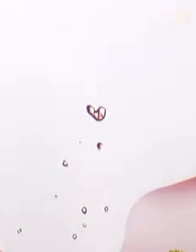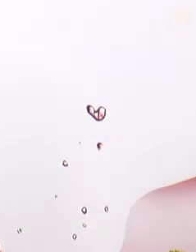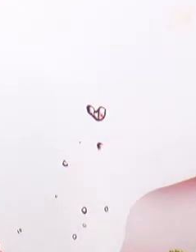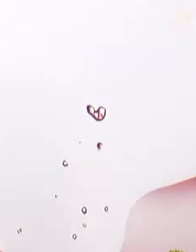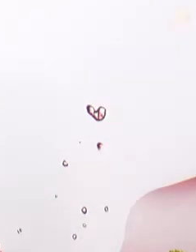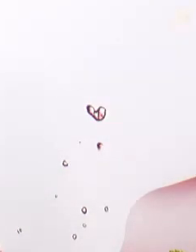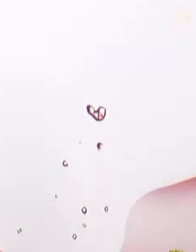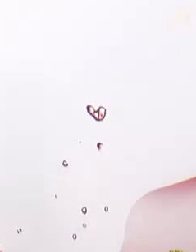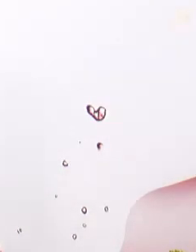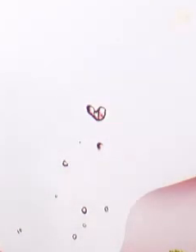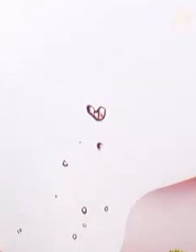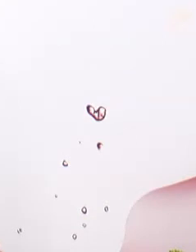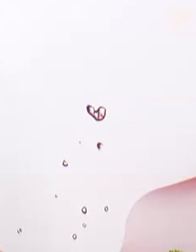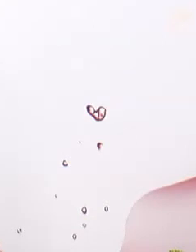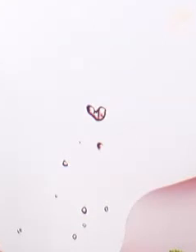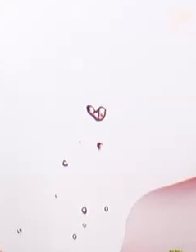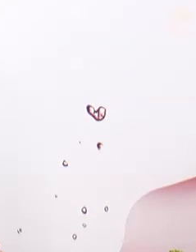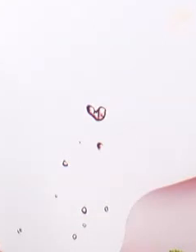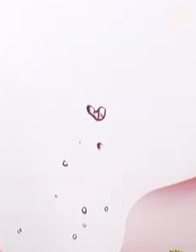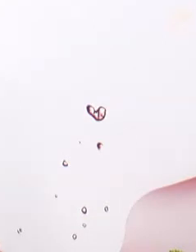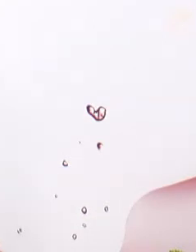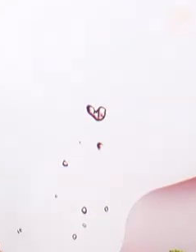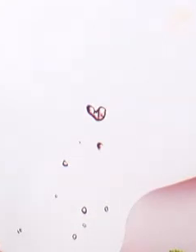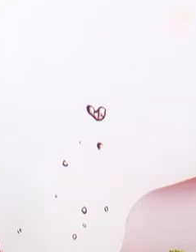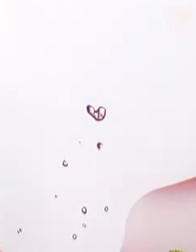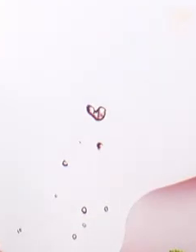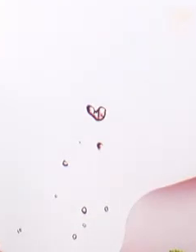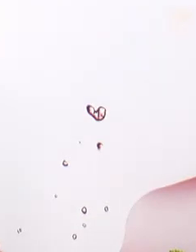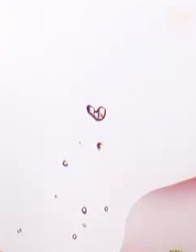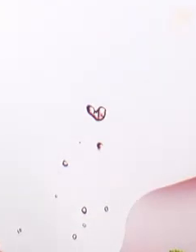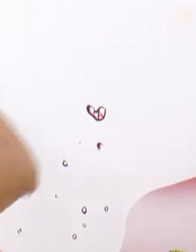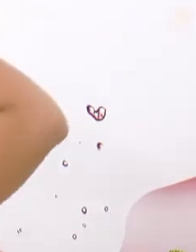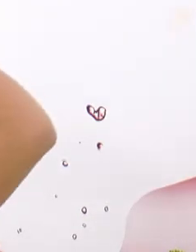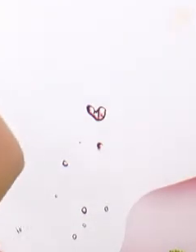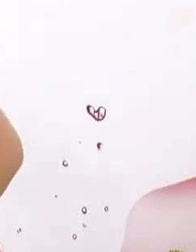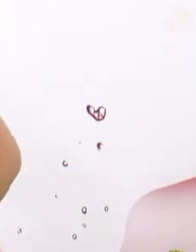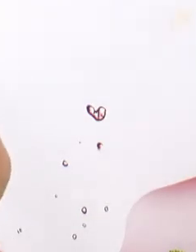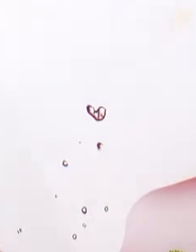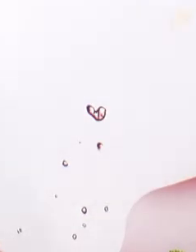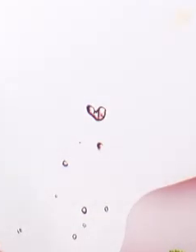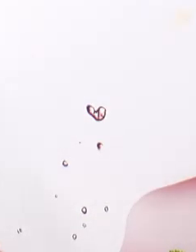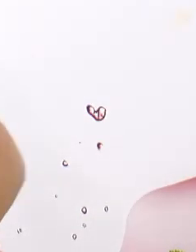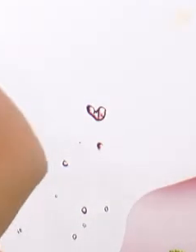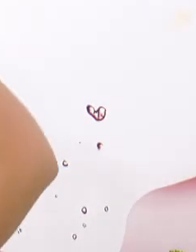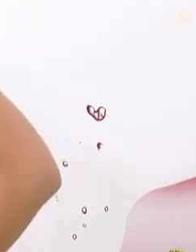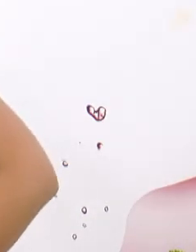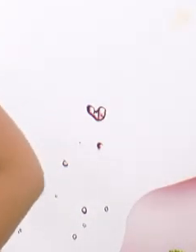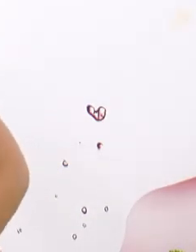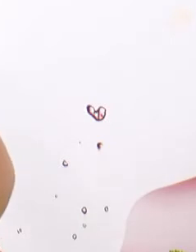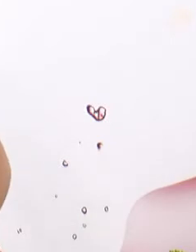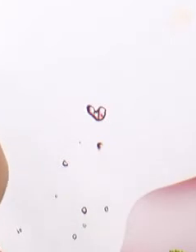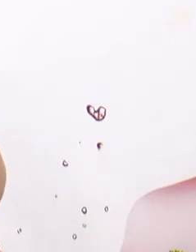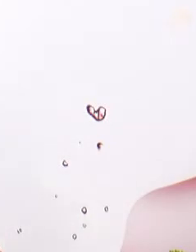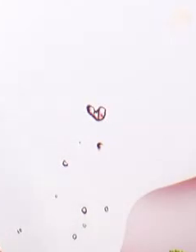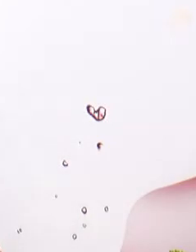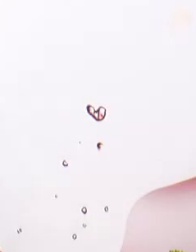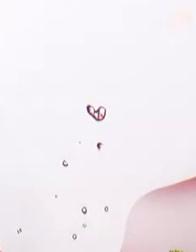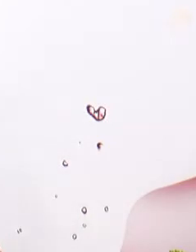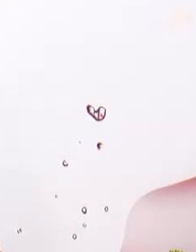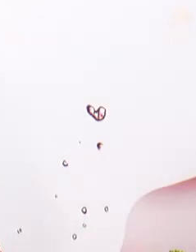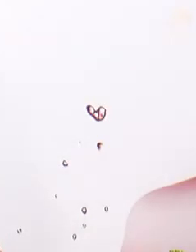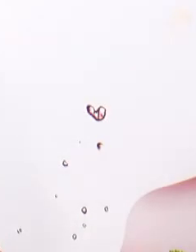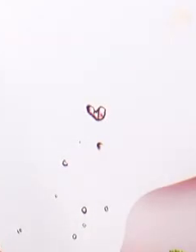bueno, buenos días para ellos, para quienes se despiertan a esta hora de la mañana. Por lo tanto, yo quiero que me miren aquí, que me hagan aquí un panelito para que ustedes puedan